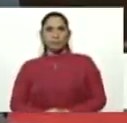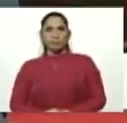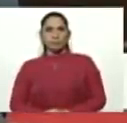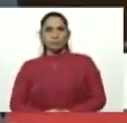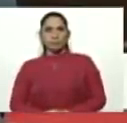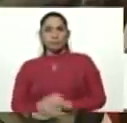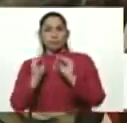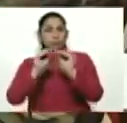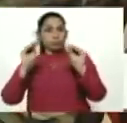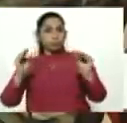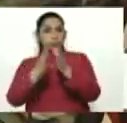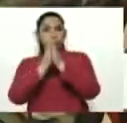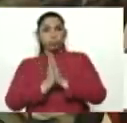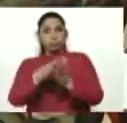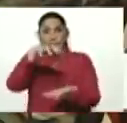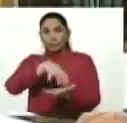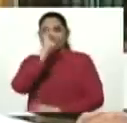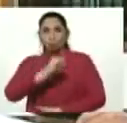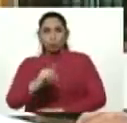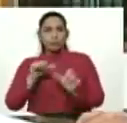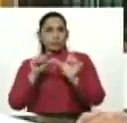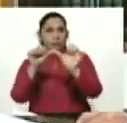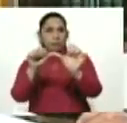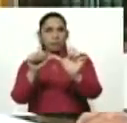Y le hago un llamado al Zulia para lo siguiente.